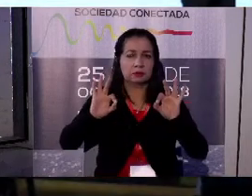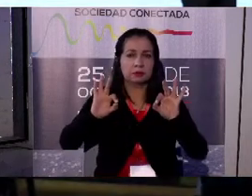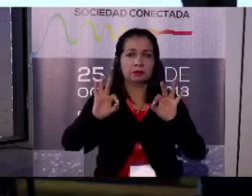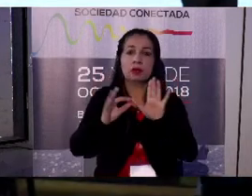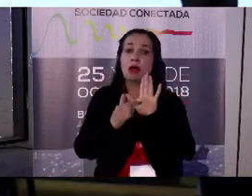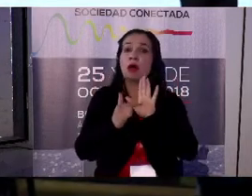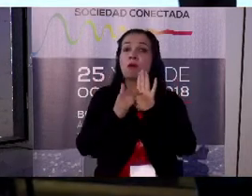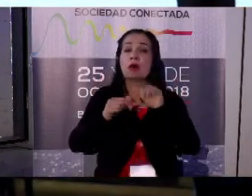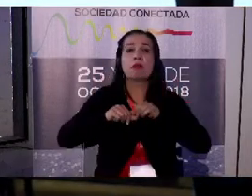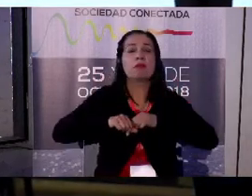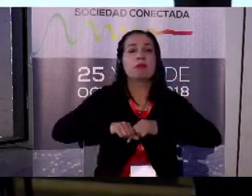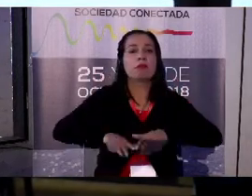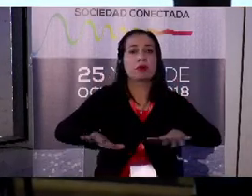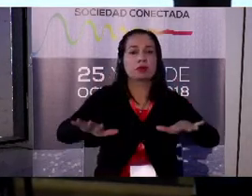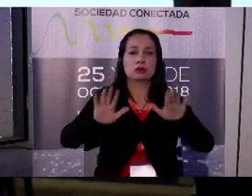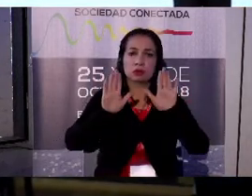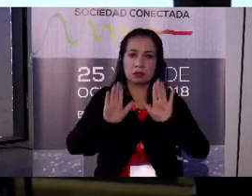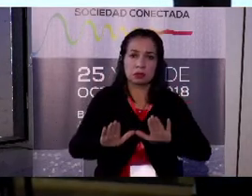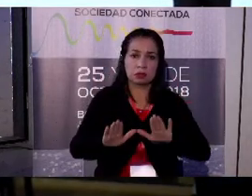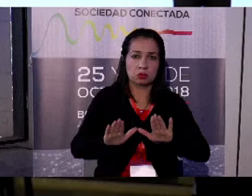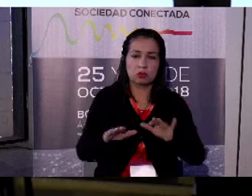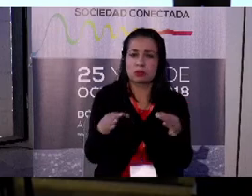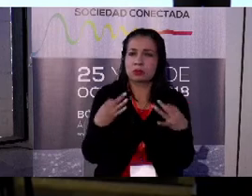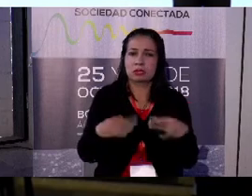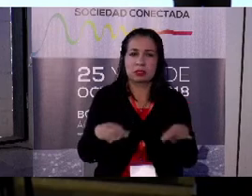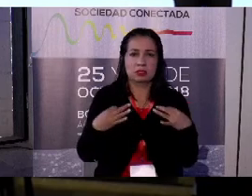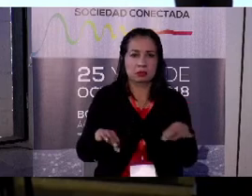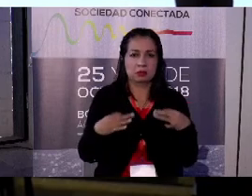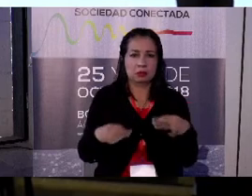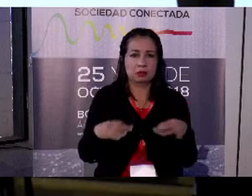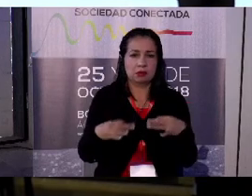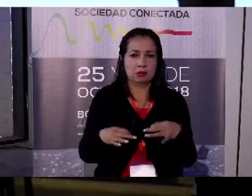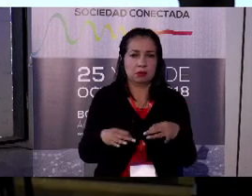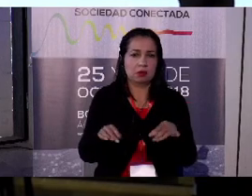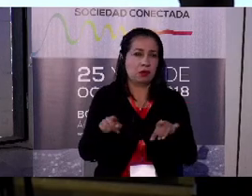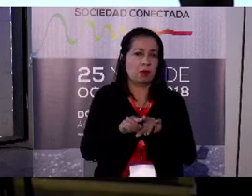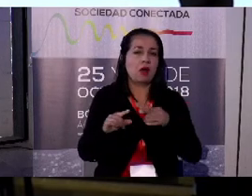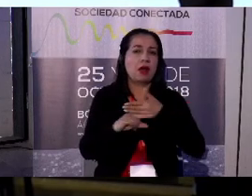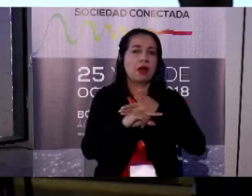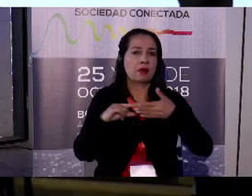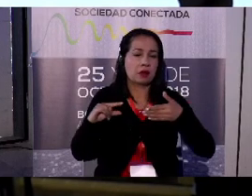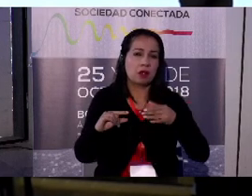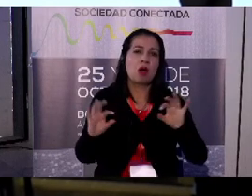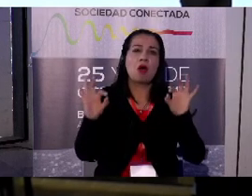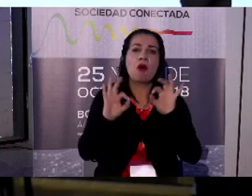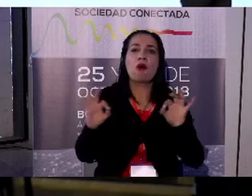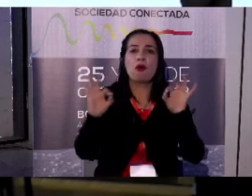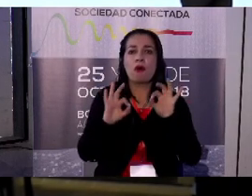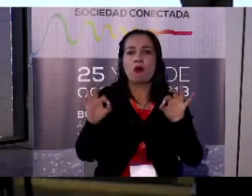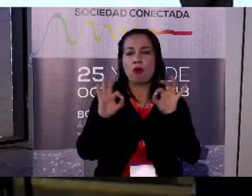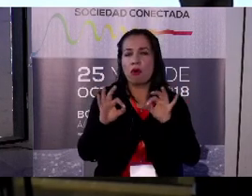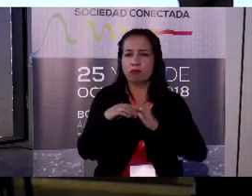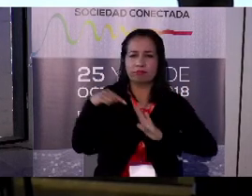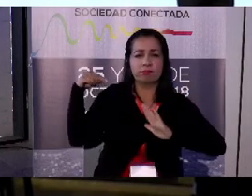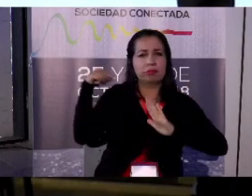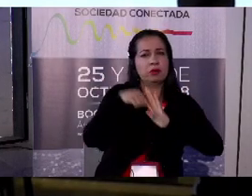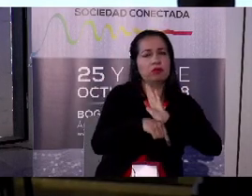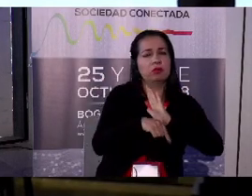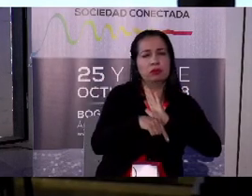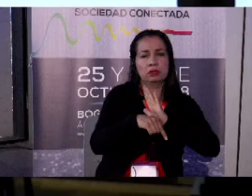propagación que son muy simples como una ecuación o pueden ser tan